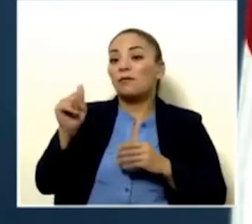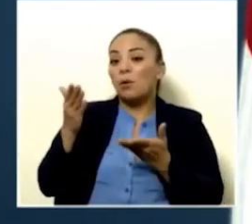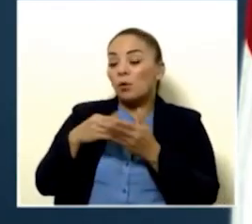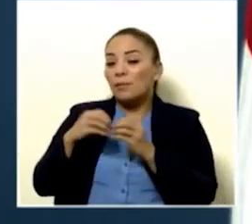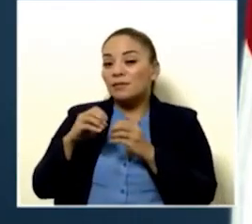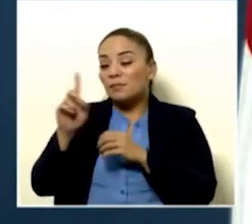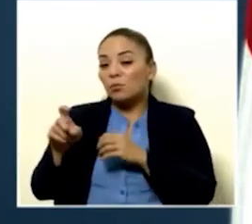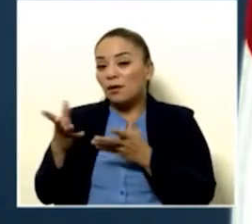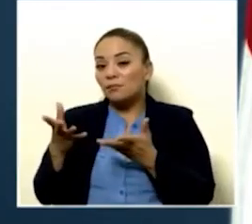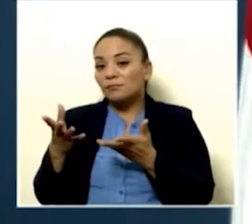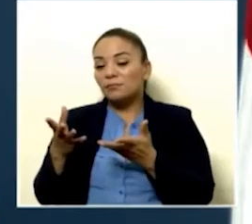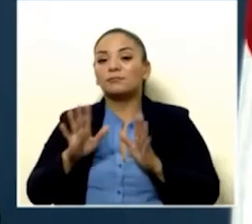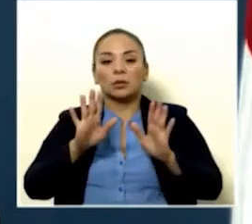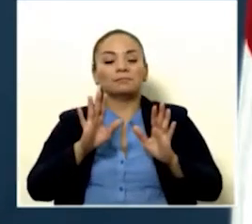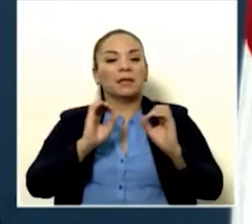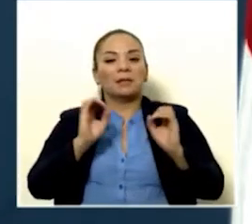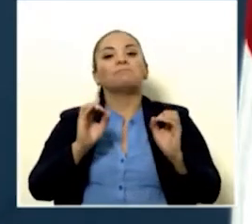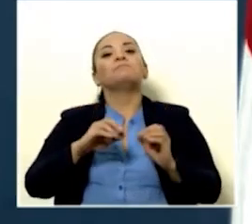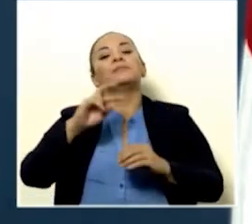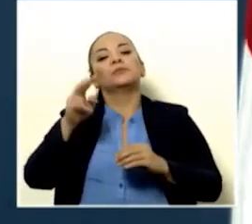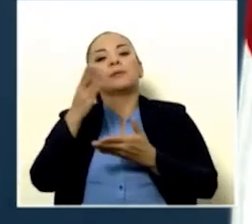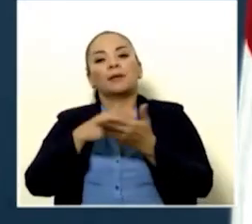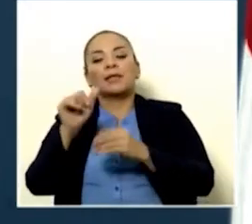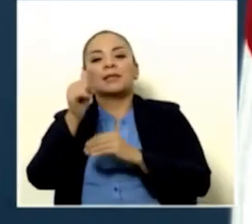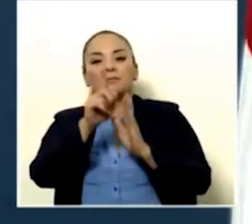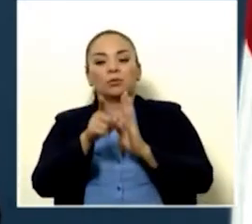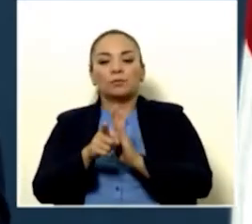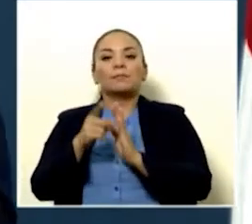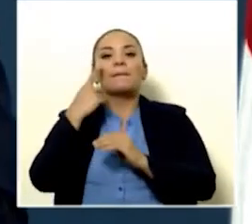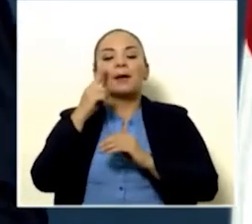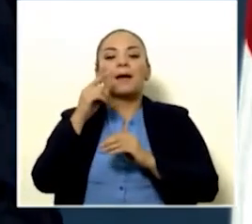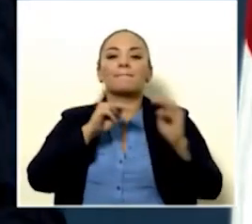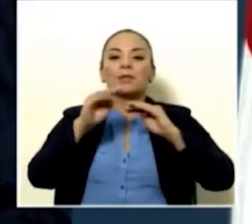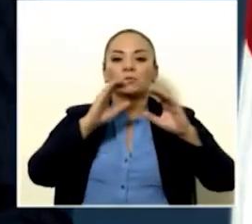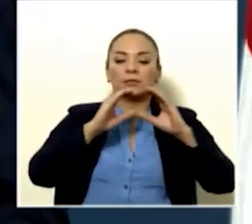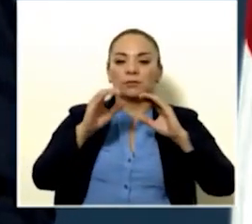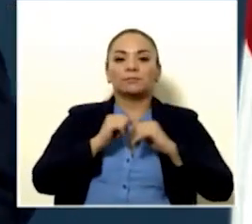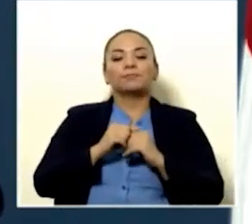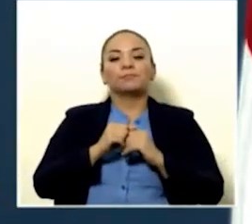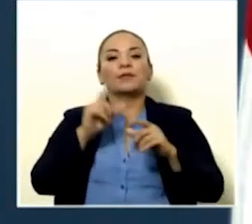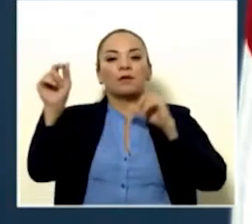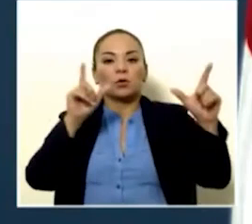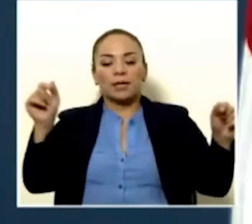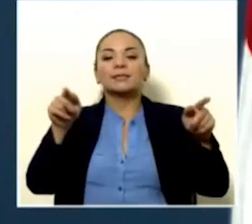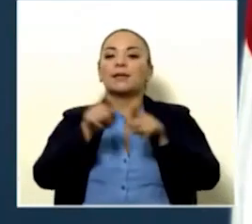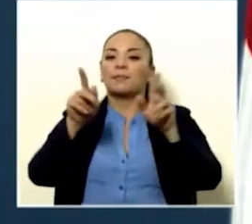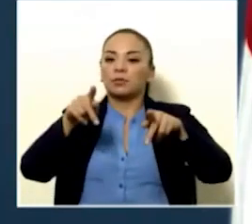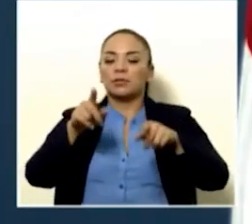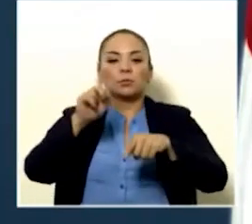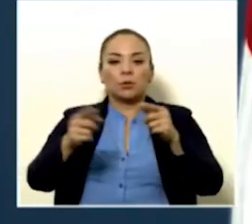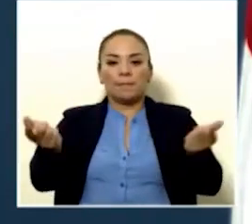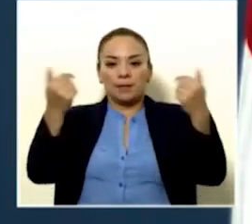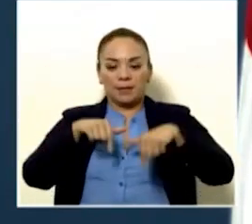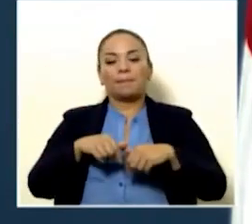repregunta, continuamos con el segundo bloque de los 10 minutos para los medios regionales, tanto presenciales como aquellos que no pudieron asistir a Casa Presidencial. Presidente,